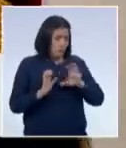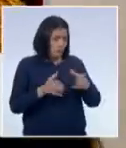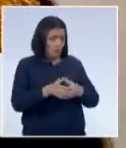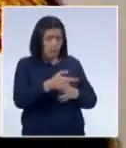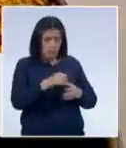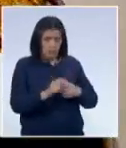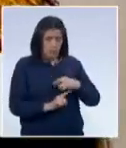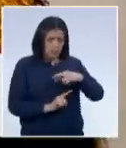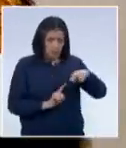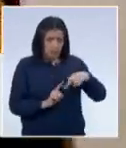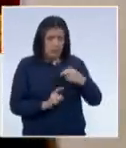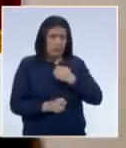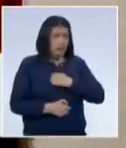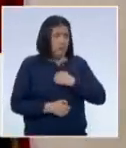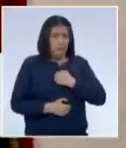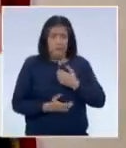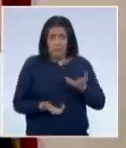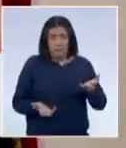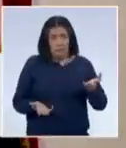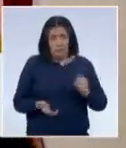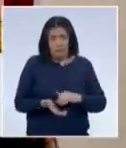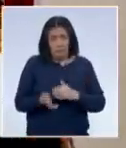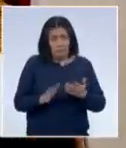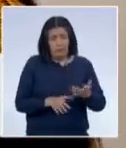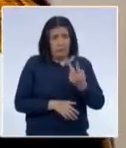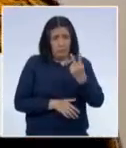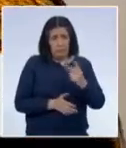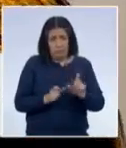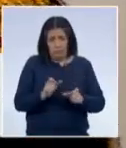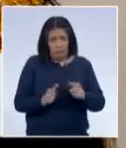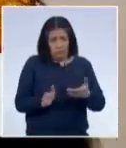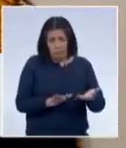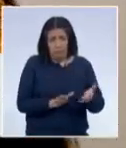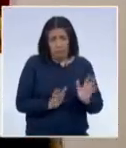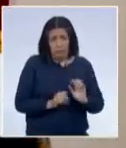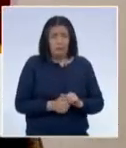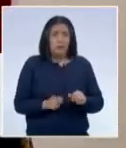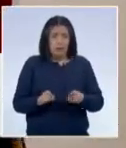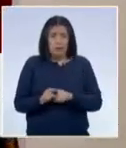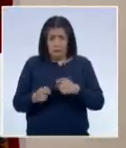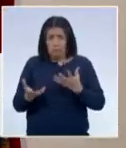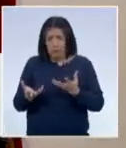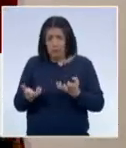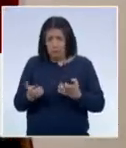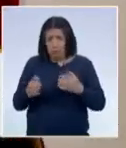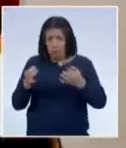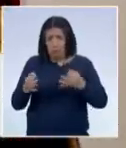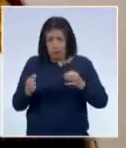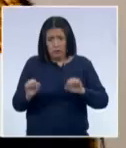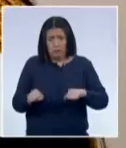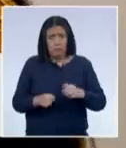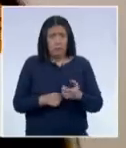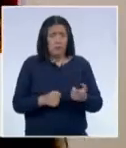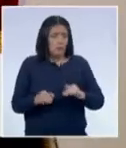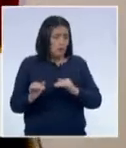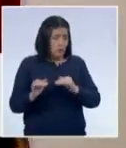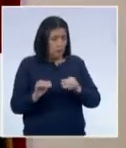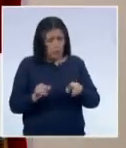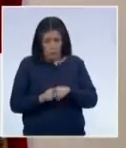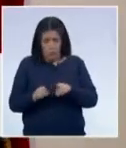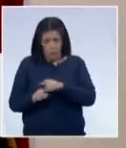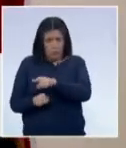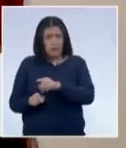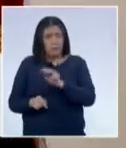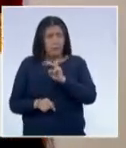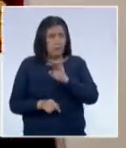rodea melissa lamenta muchísimo la pérdida de estas dos vidas humanas también buscamos justicia igual que melissa igual que su